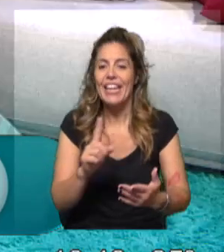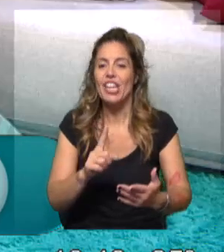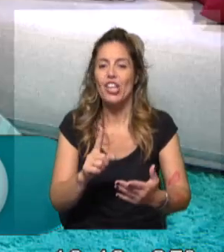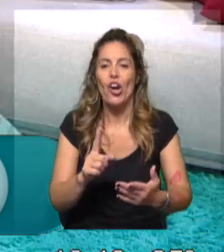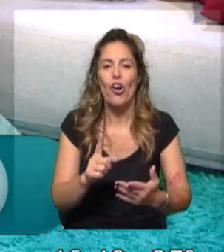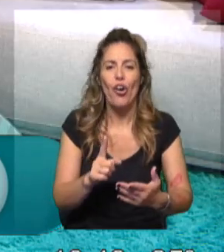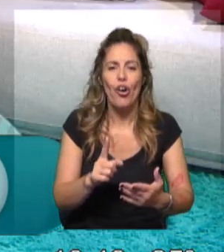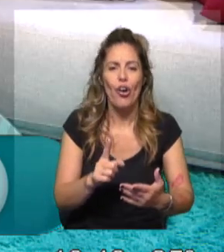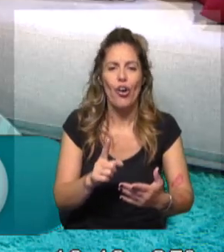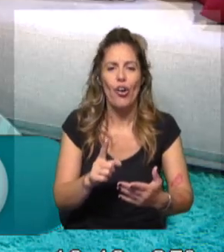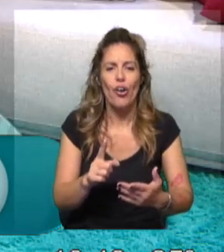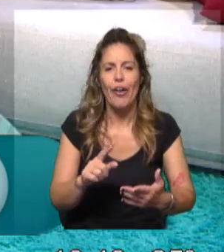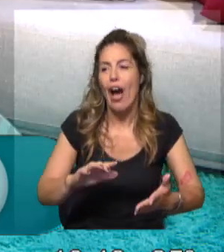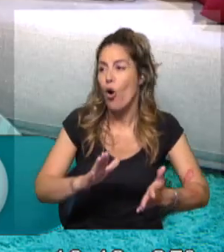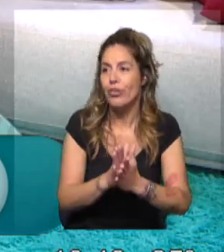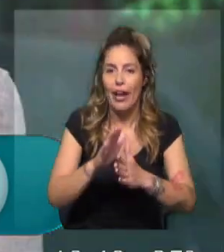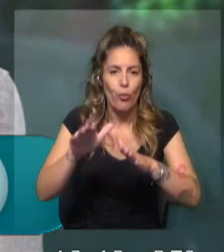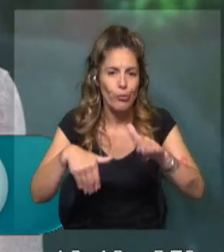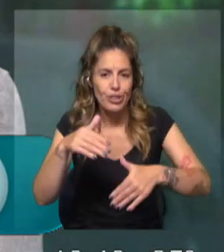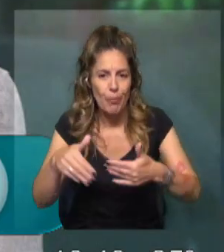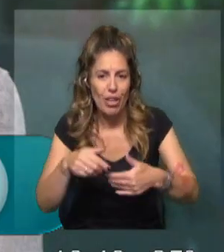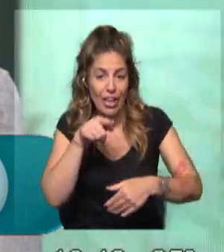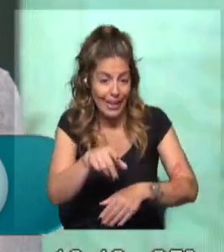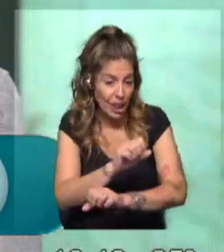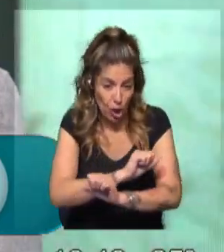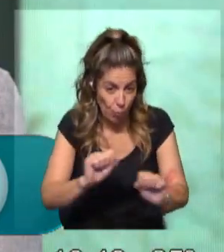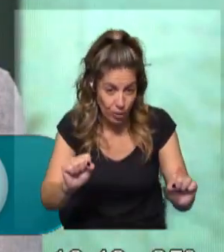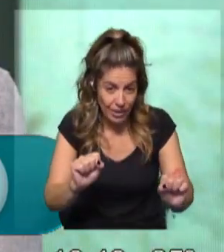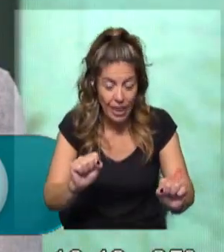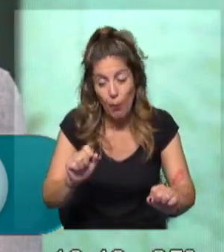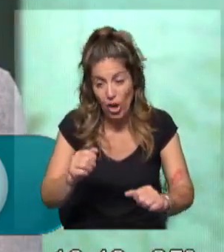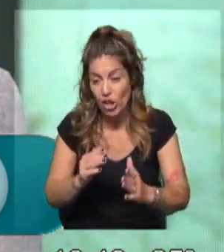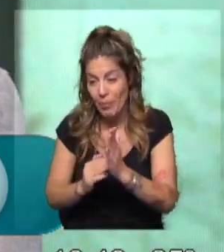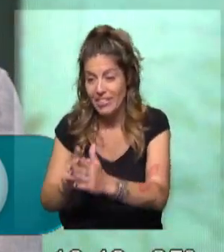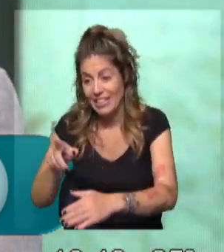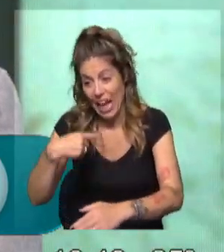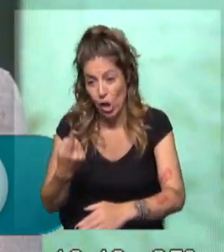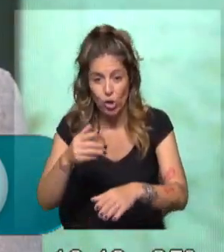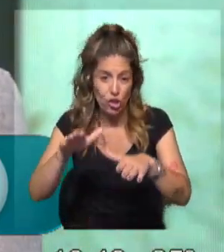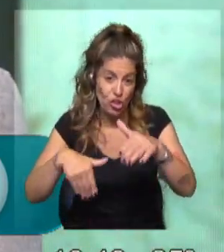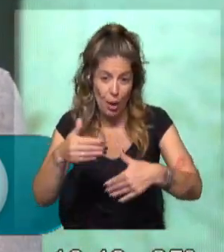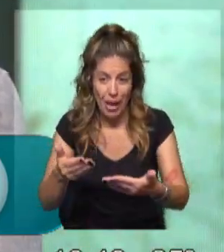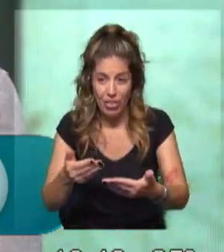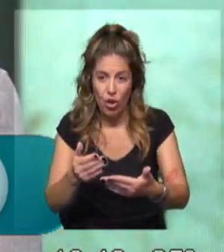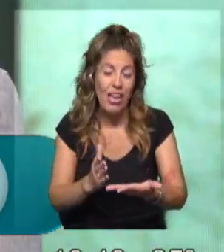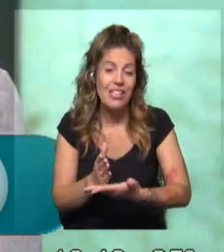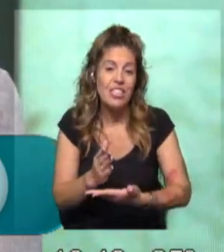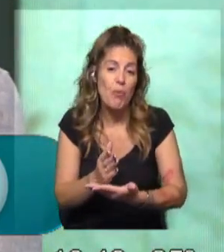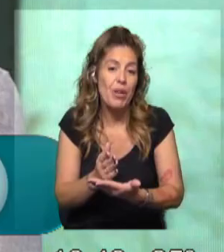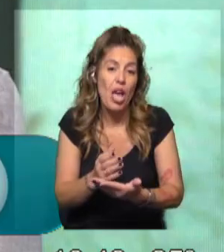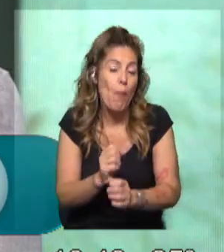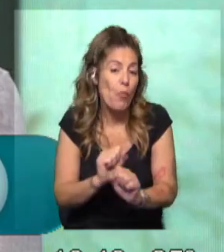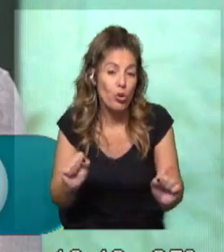agotar un llamado. Si el llamado no tuviste posibilidad, podés presentarte al próximo, porque hay también posibilidades de presentar